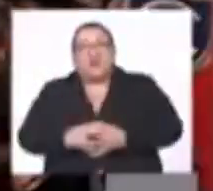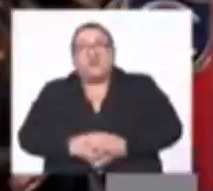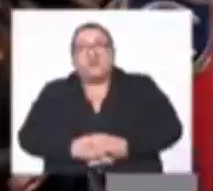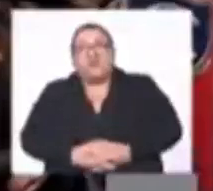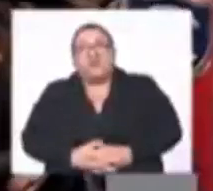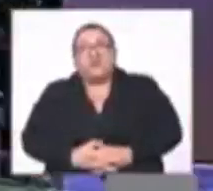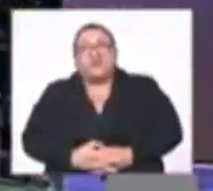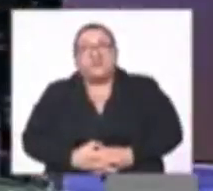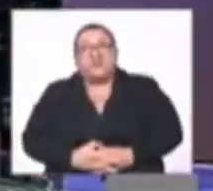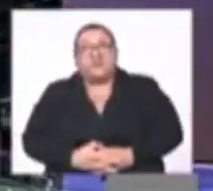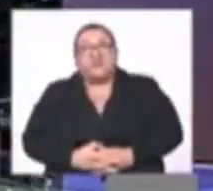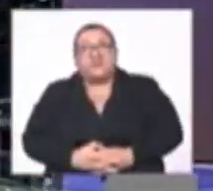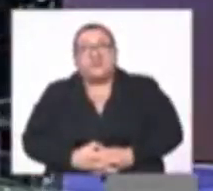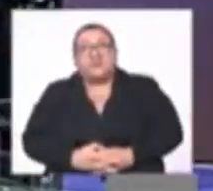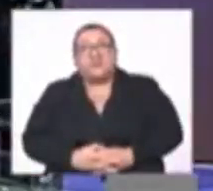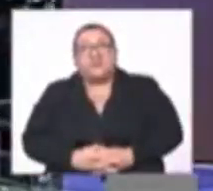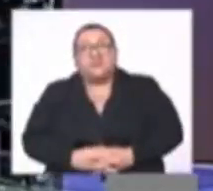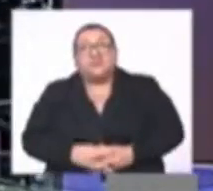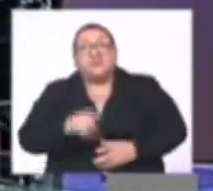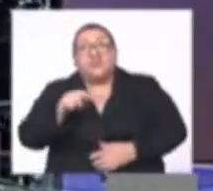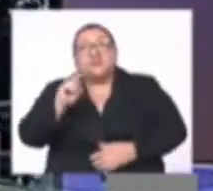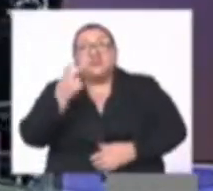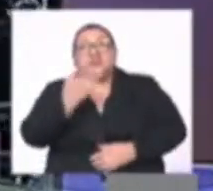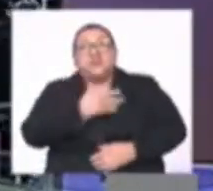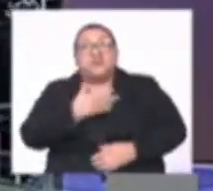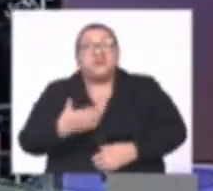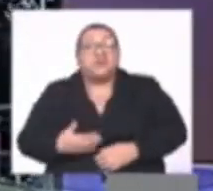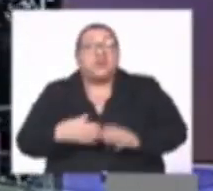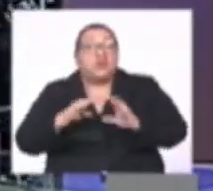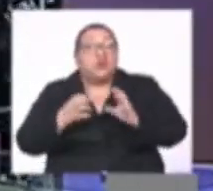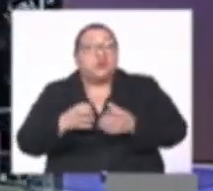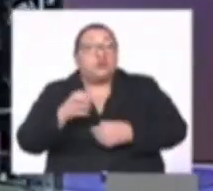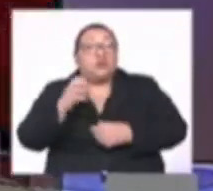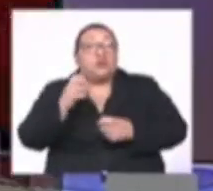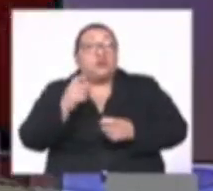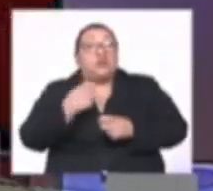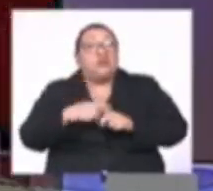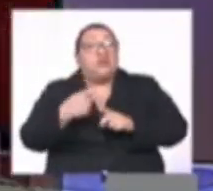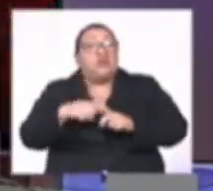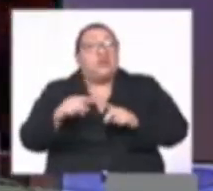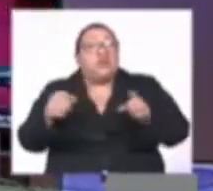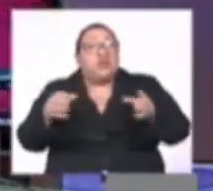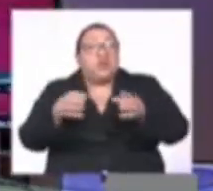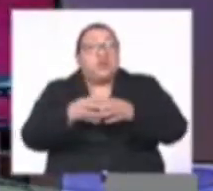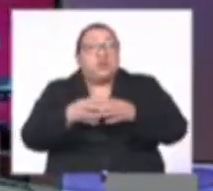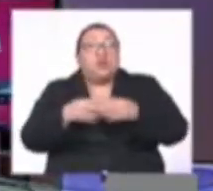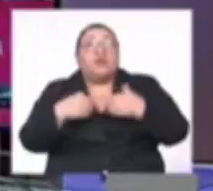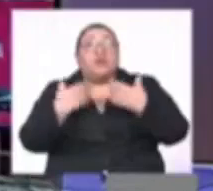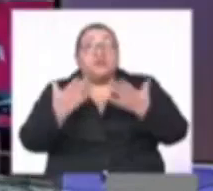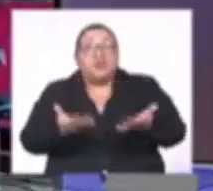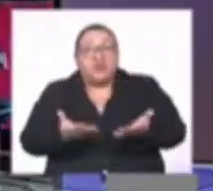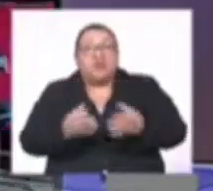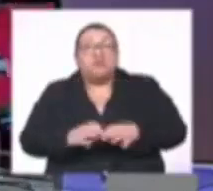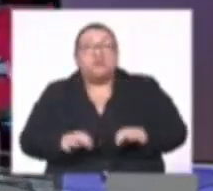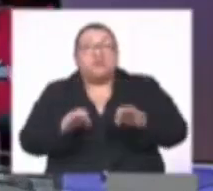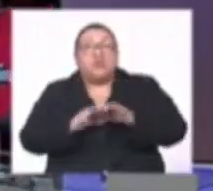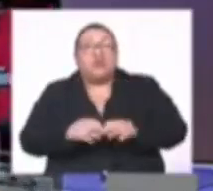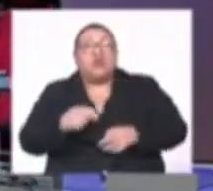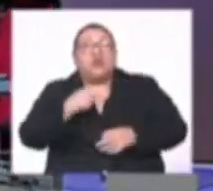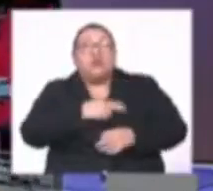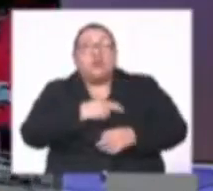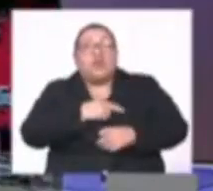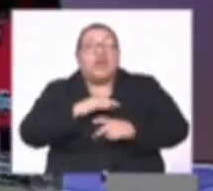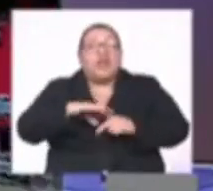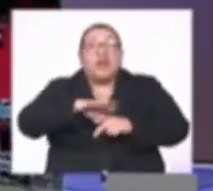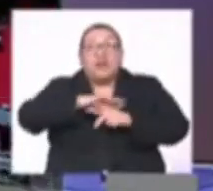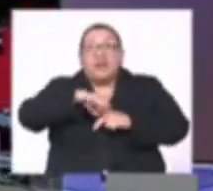República. Y el vicepresidente del Congreso y parlamentarios de diversas bancadas rindieron un sentido homenaje a la bandera